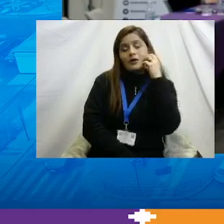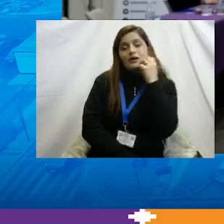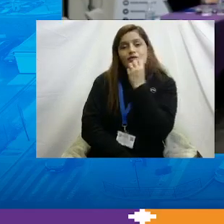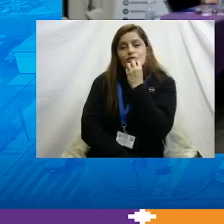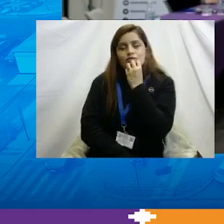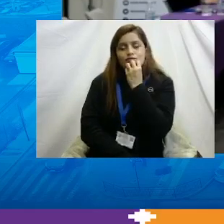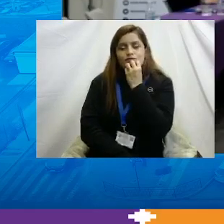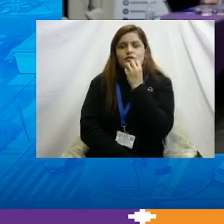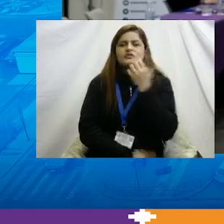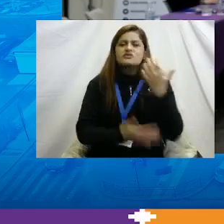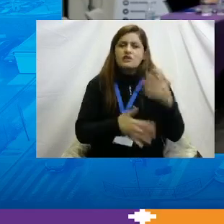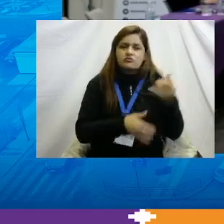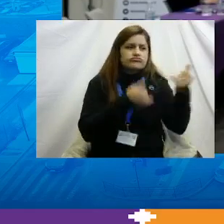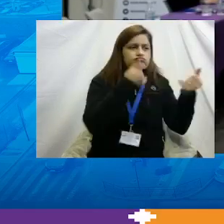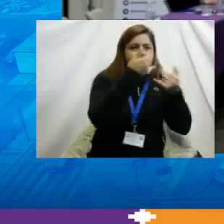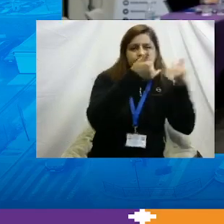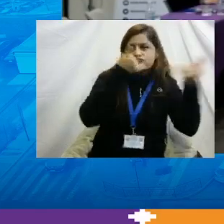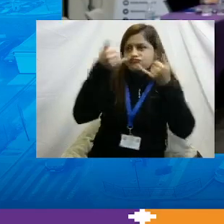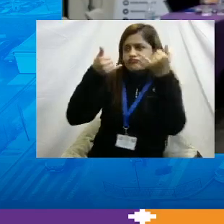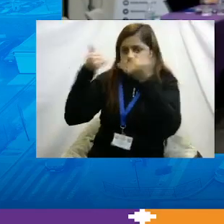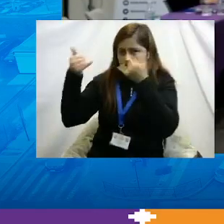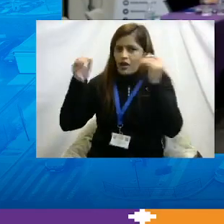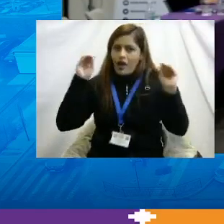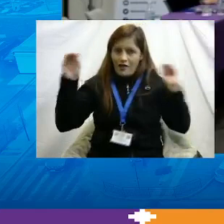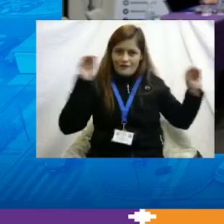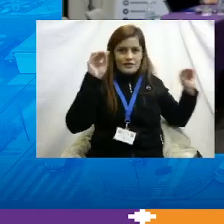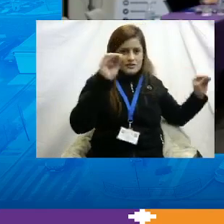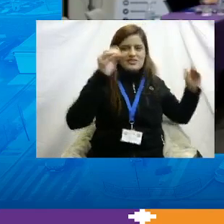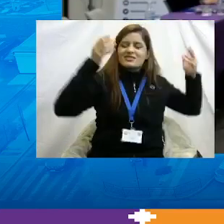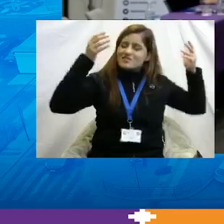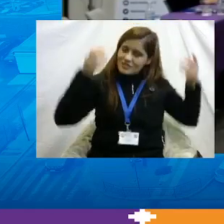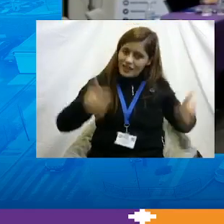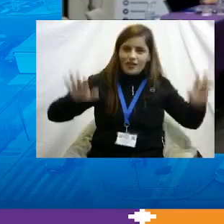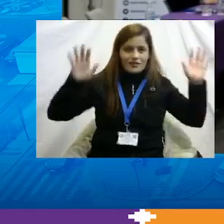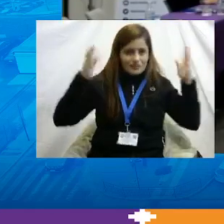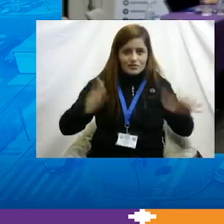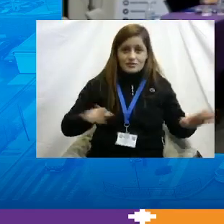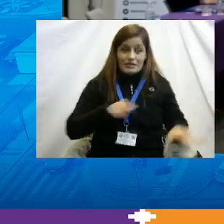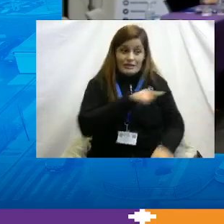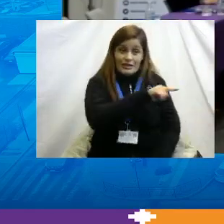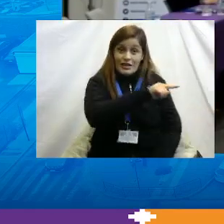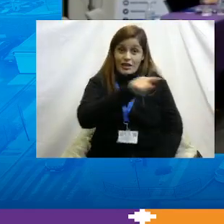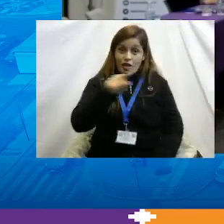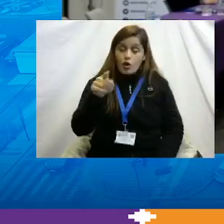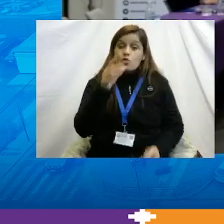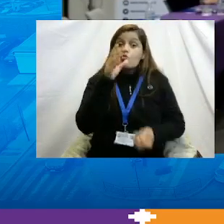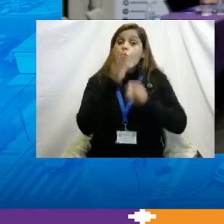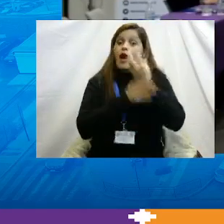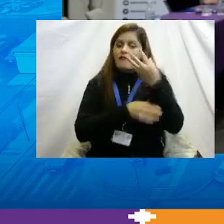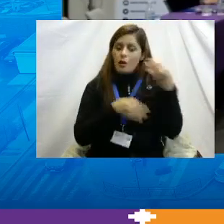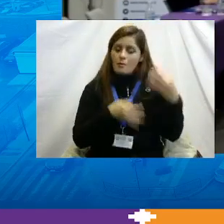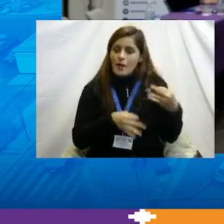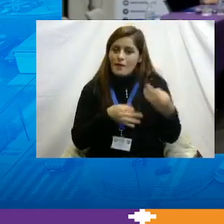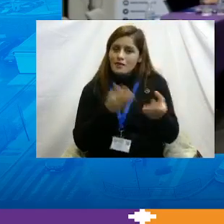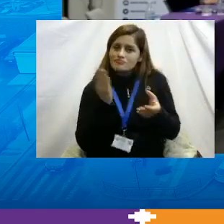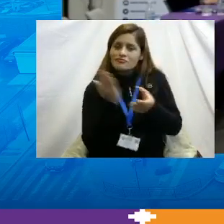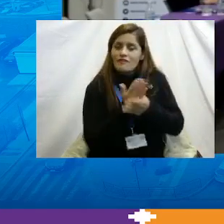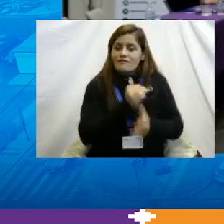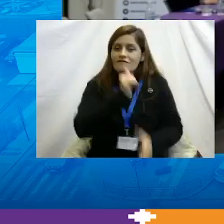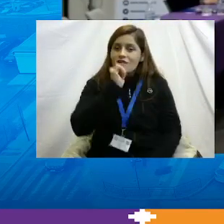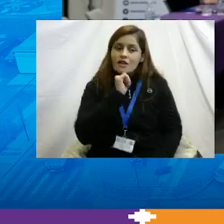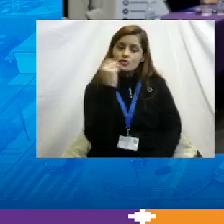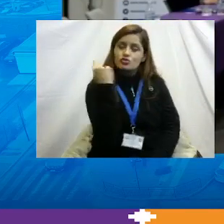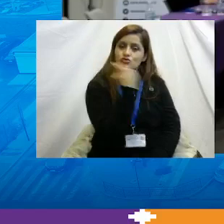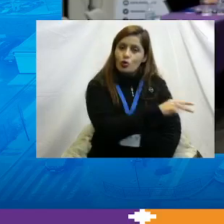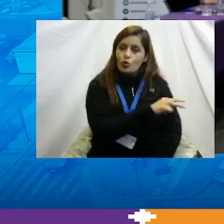habían contactado a todos los contribuyentes para que pudieran poner en antecedentes, hacer la recopilación